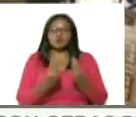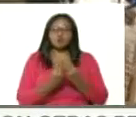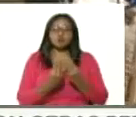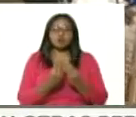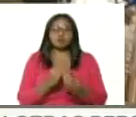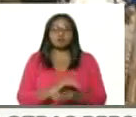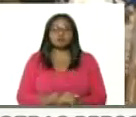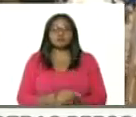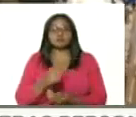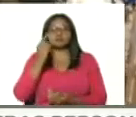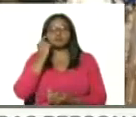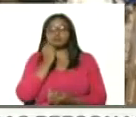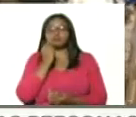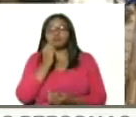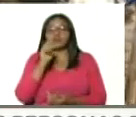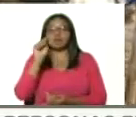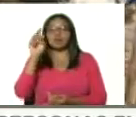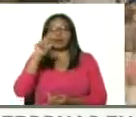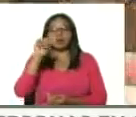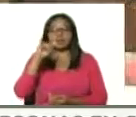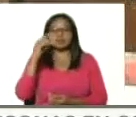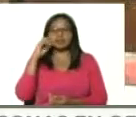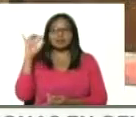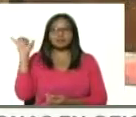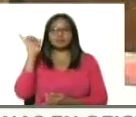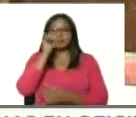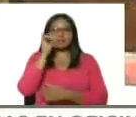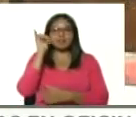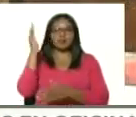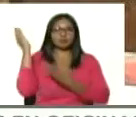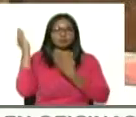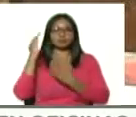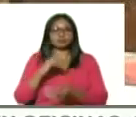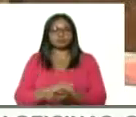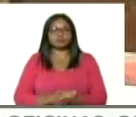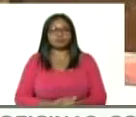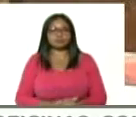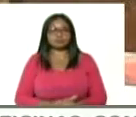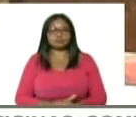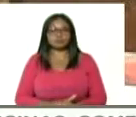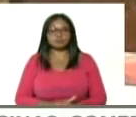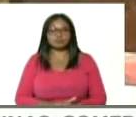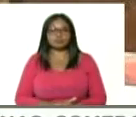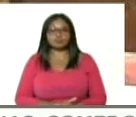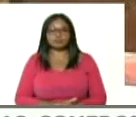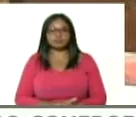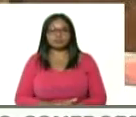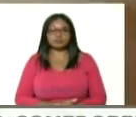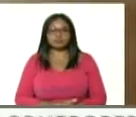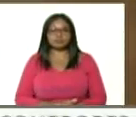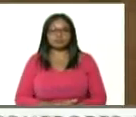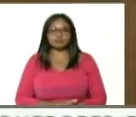península de Araya, y me manda un video, mira. Aquí está, mira.